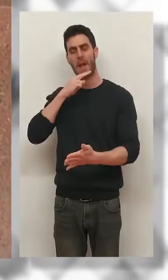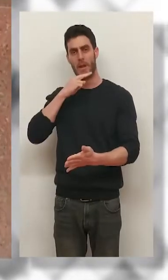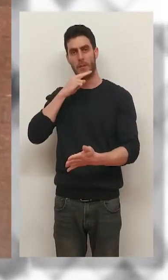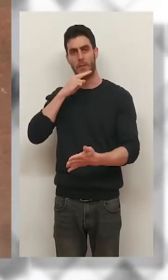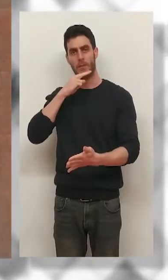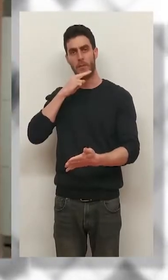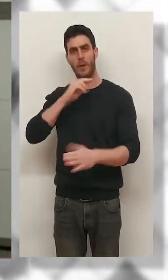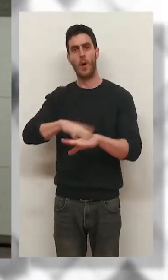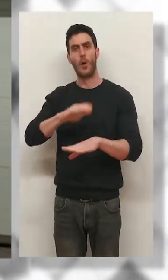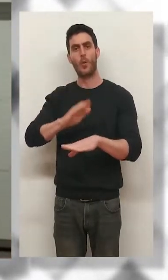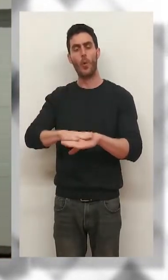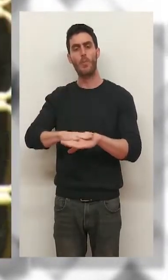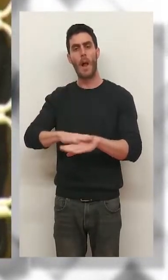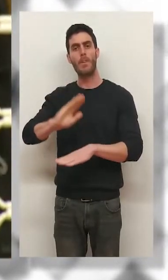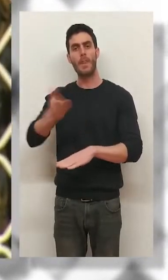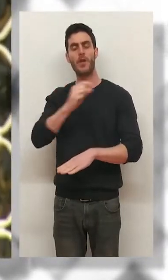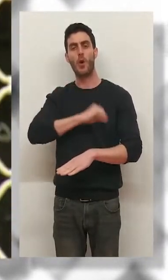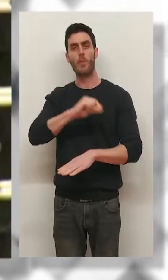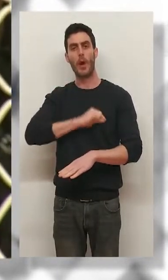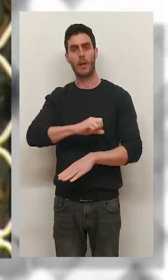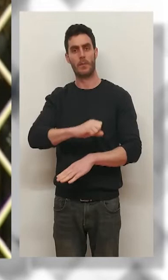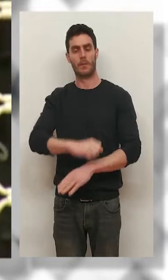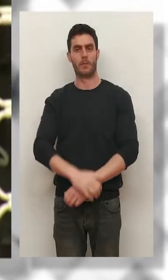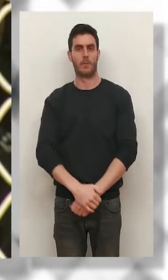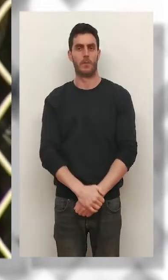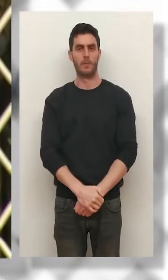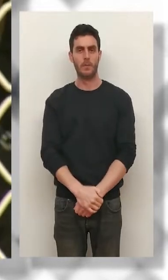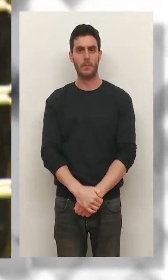pequeña por el daño moral causado.